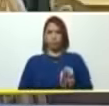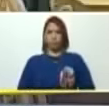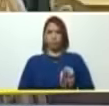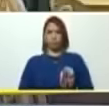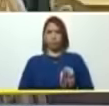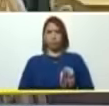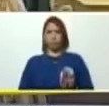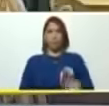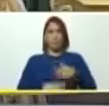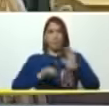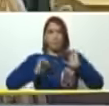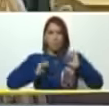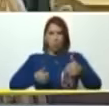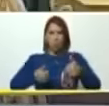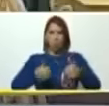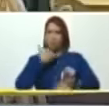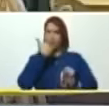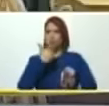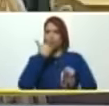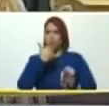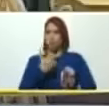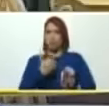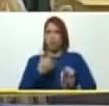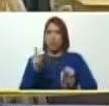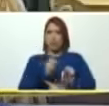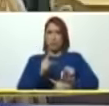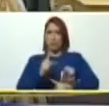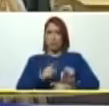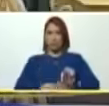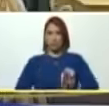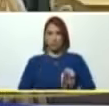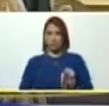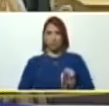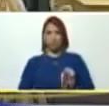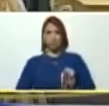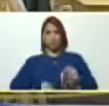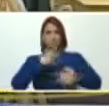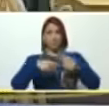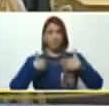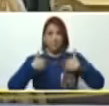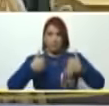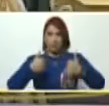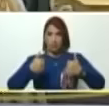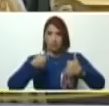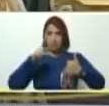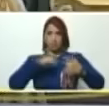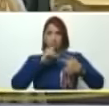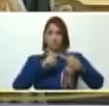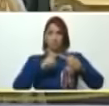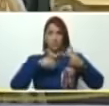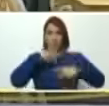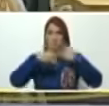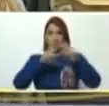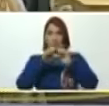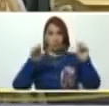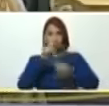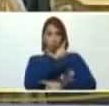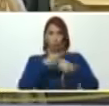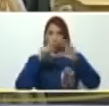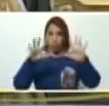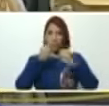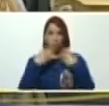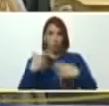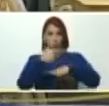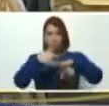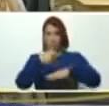Y vamos a arrancar pronto, prontico, el plan salud y el plan de educación en el 1x10 del